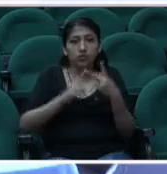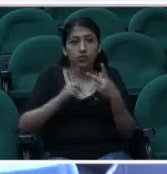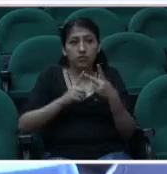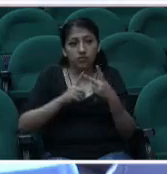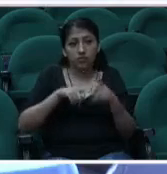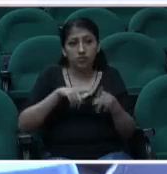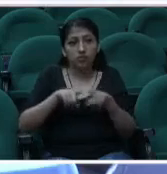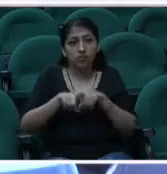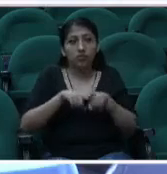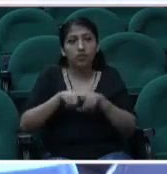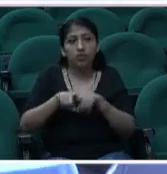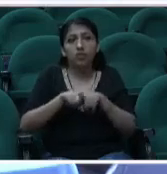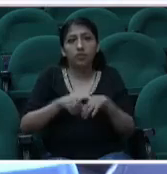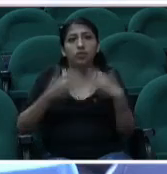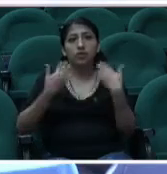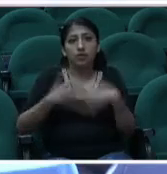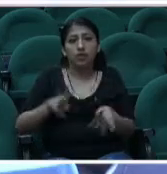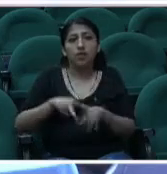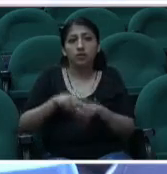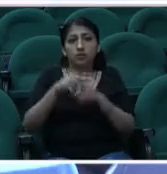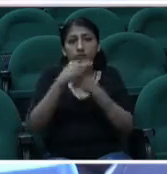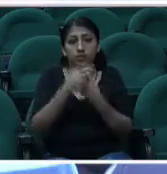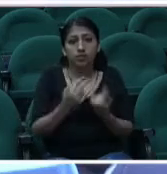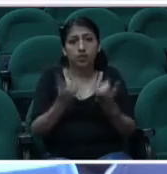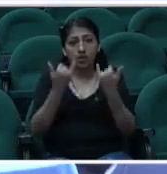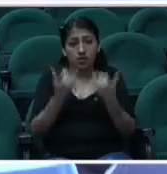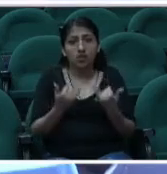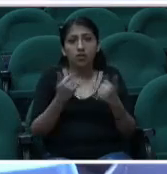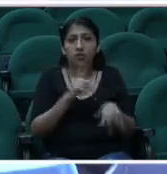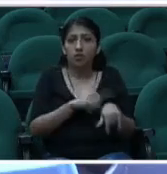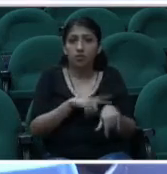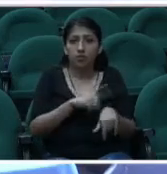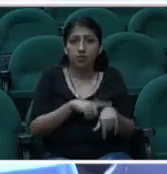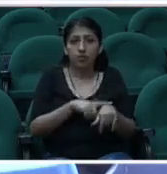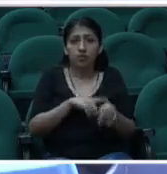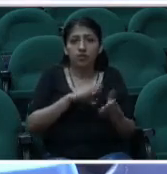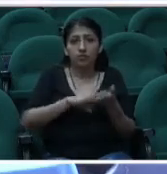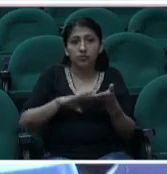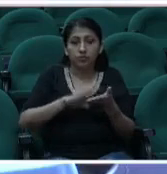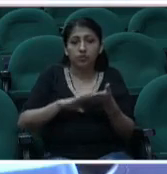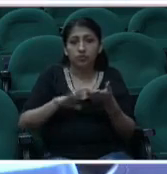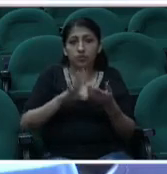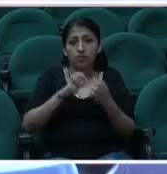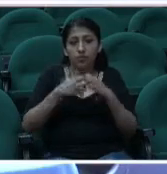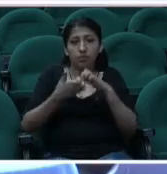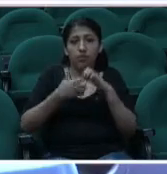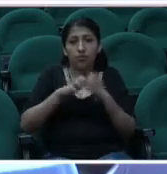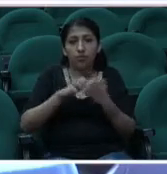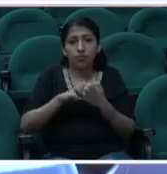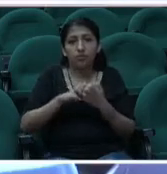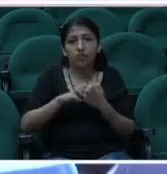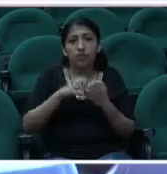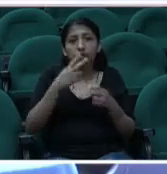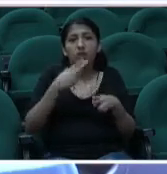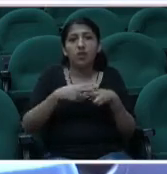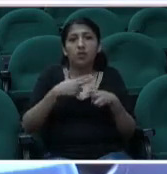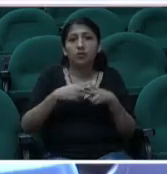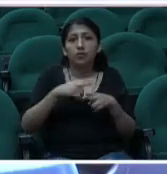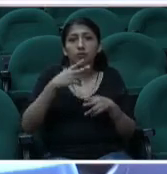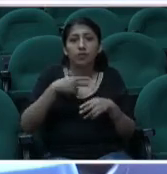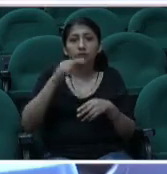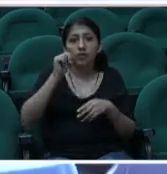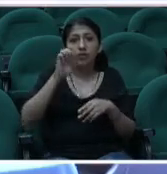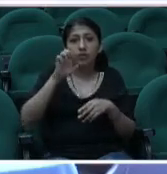pero estamos ya iniciando a esta hora superado este inconveniente técnico quienes hablan del son soria y